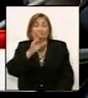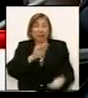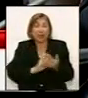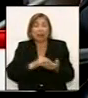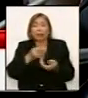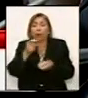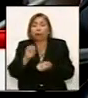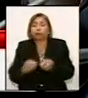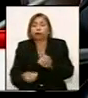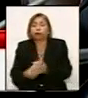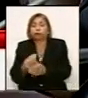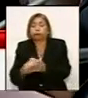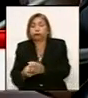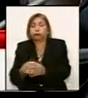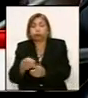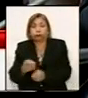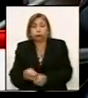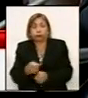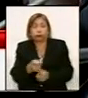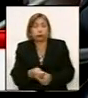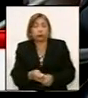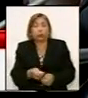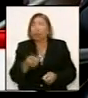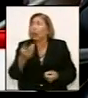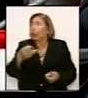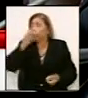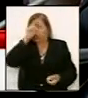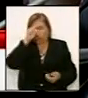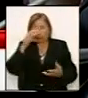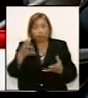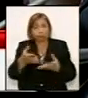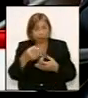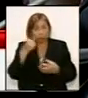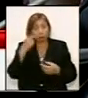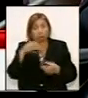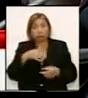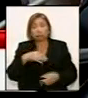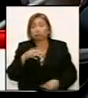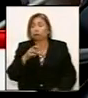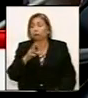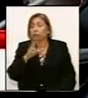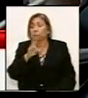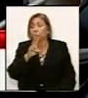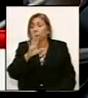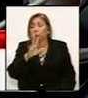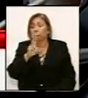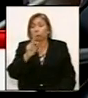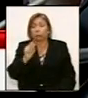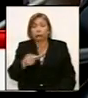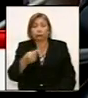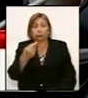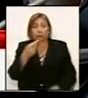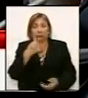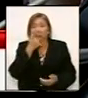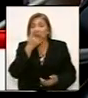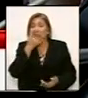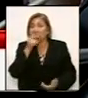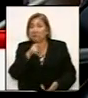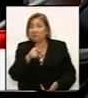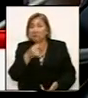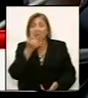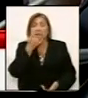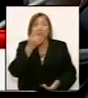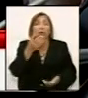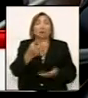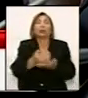bonos agrarios. El Estado peruano les ha reconocido 2.000 millones de dólares. Y ellos quieren poner en cuestión ese fallo porque